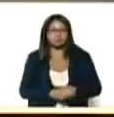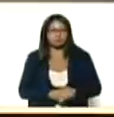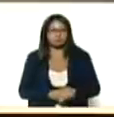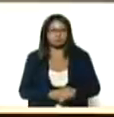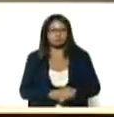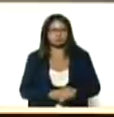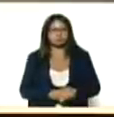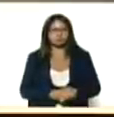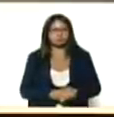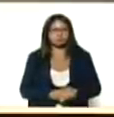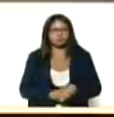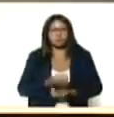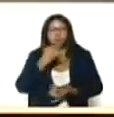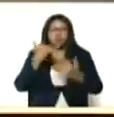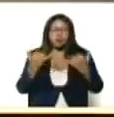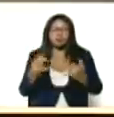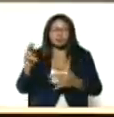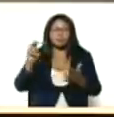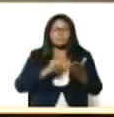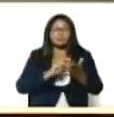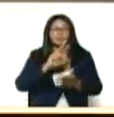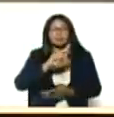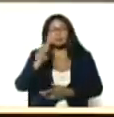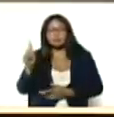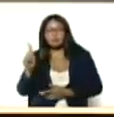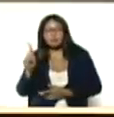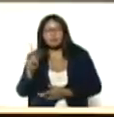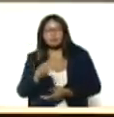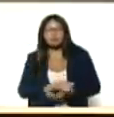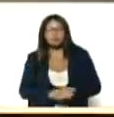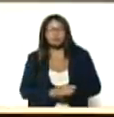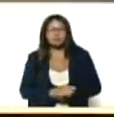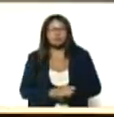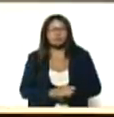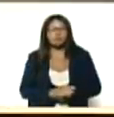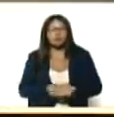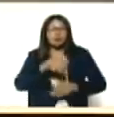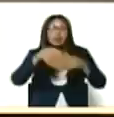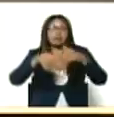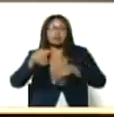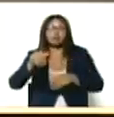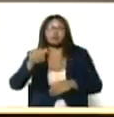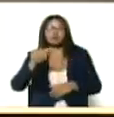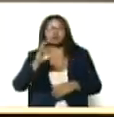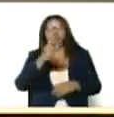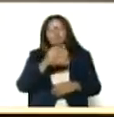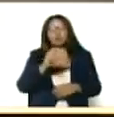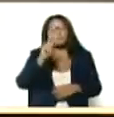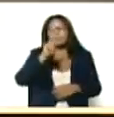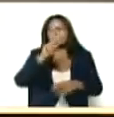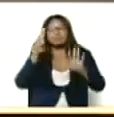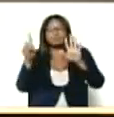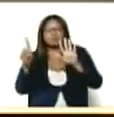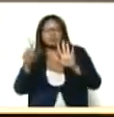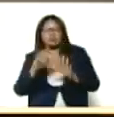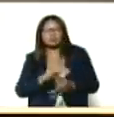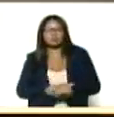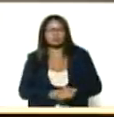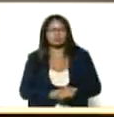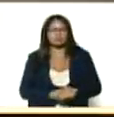ahora, 2021, vamos a la elección número 26. La elección número